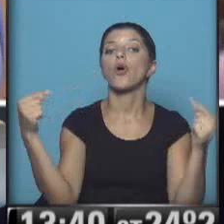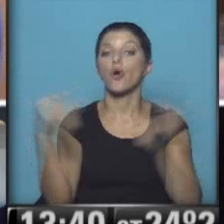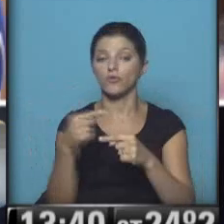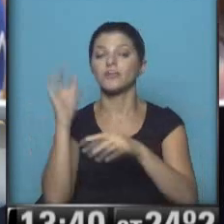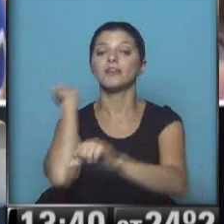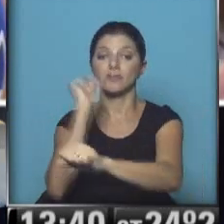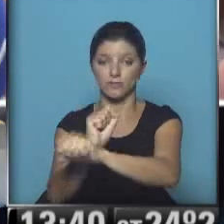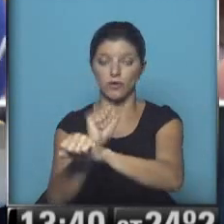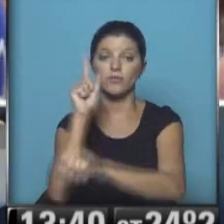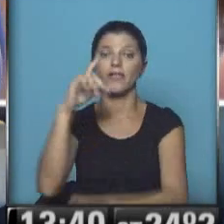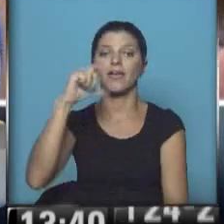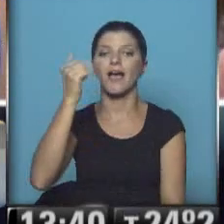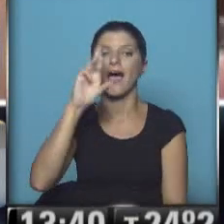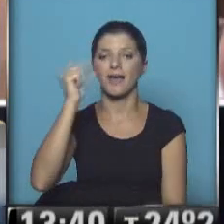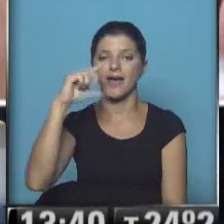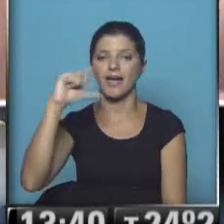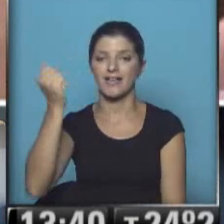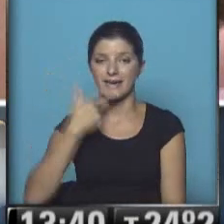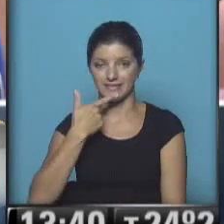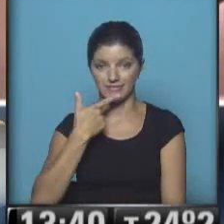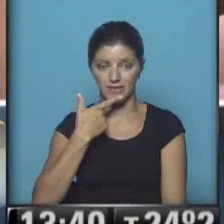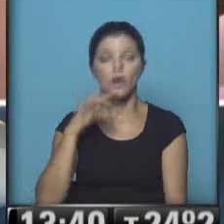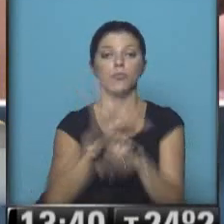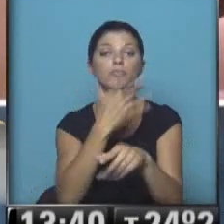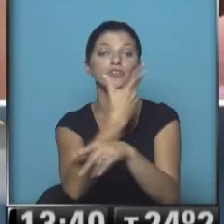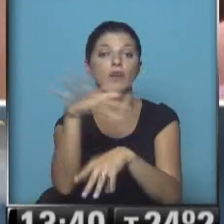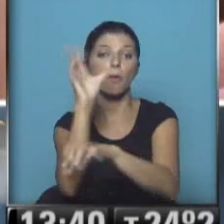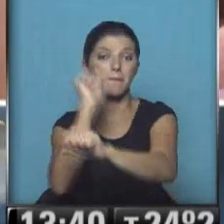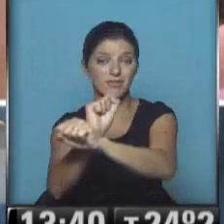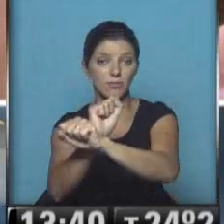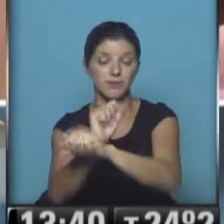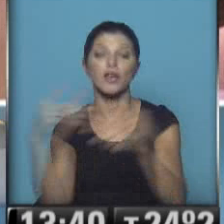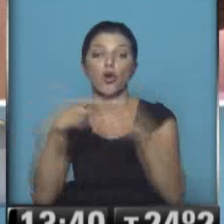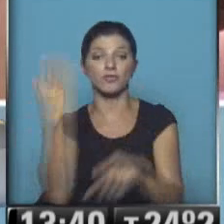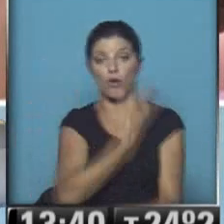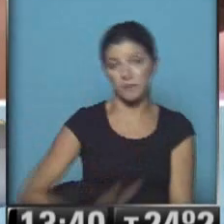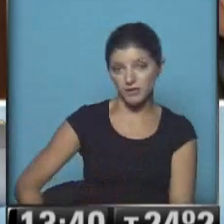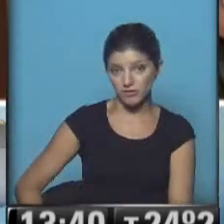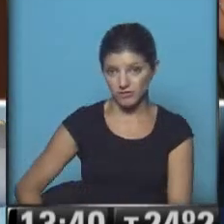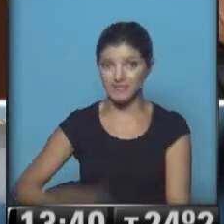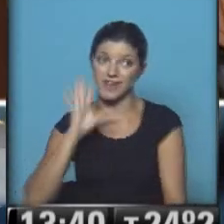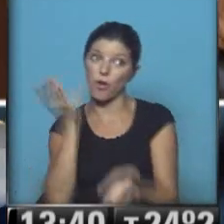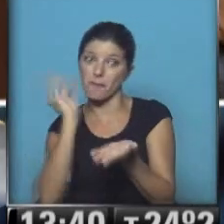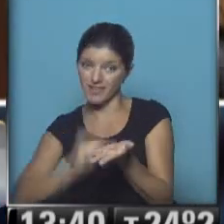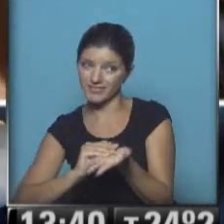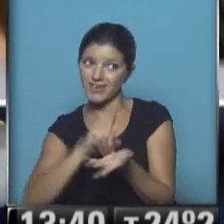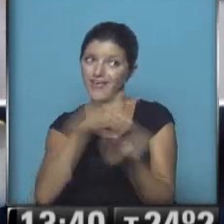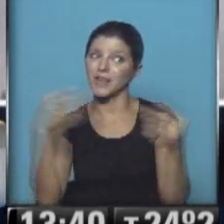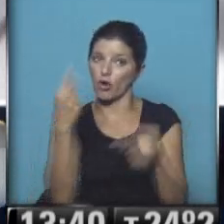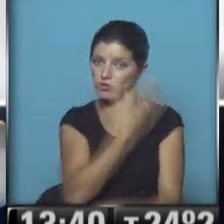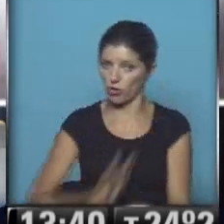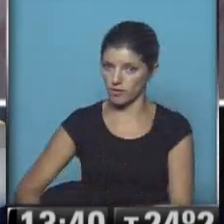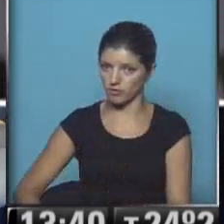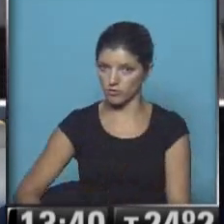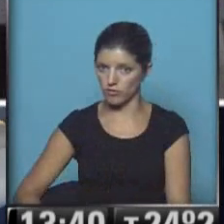alcalde de Caracas por decir se llevaron preso a alguien por ser opositor bueno es algo más que ser opositor el motivo por el cual se lo